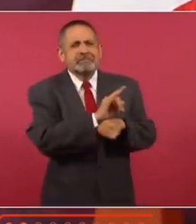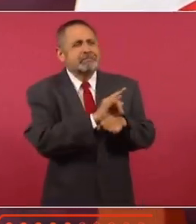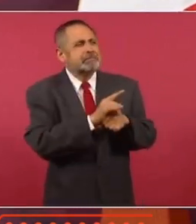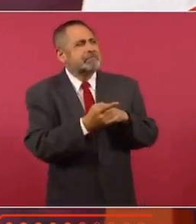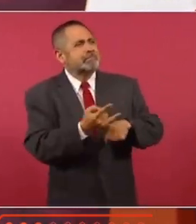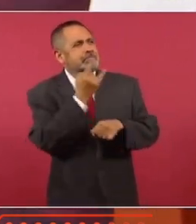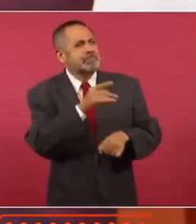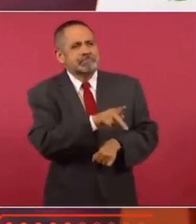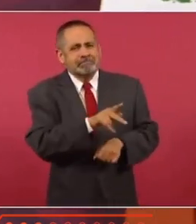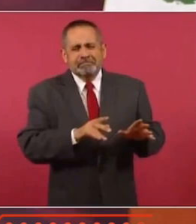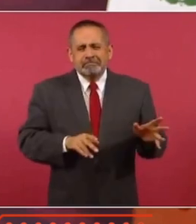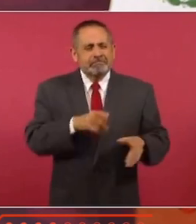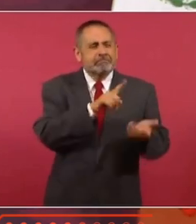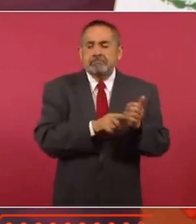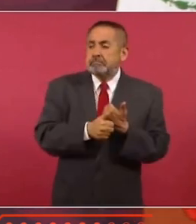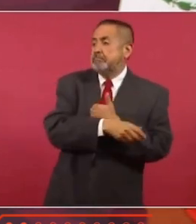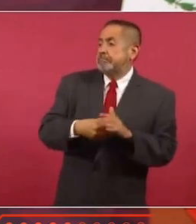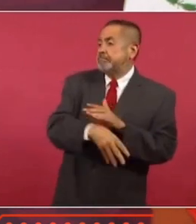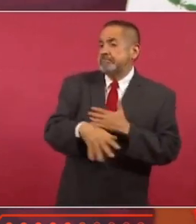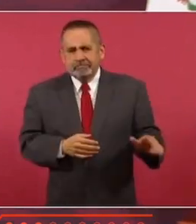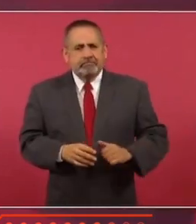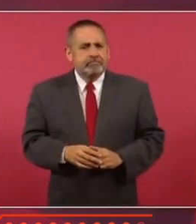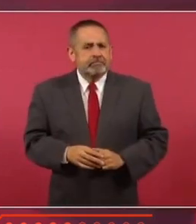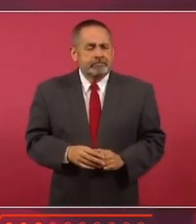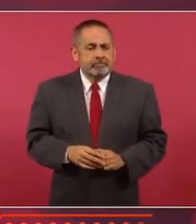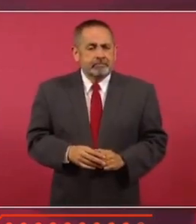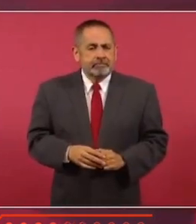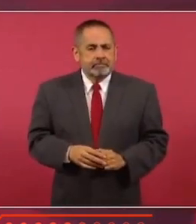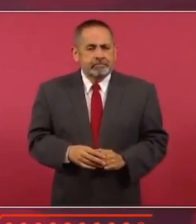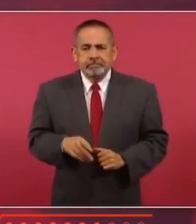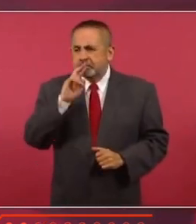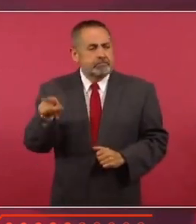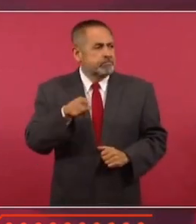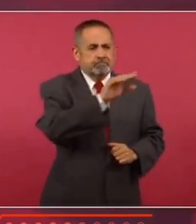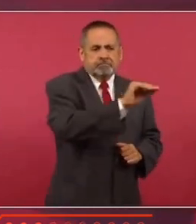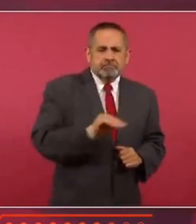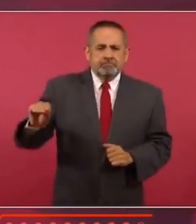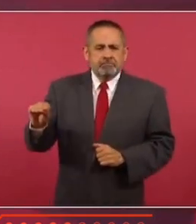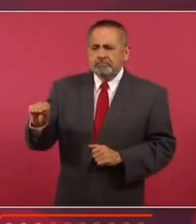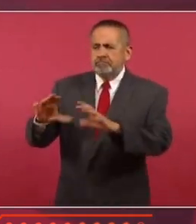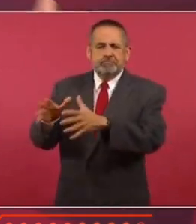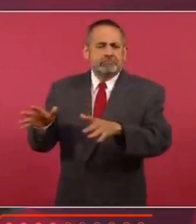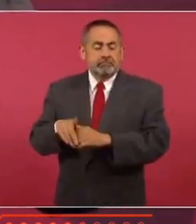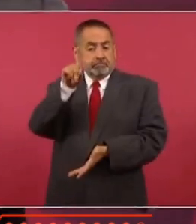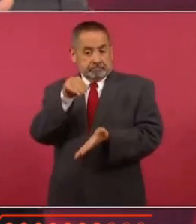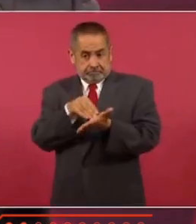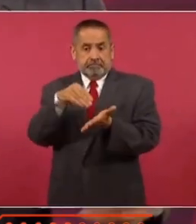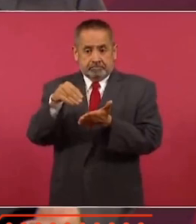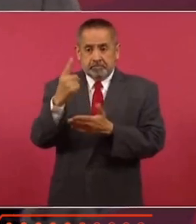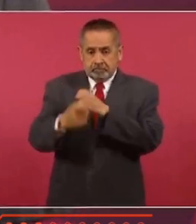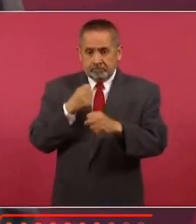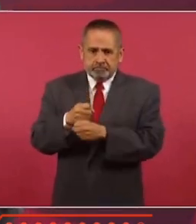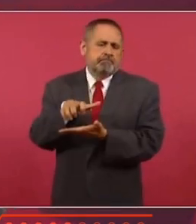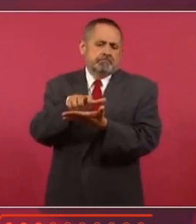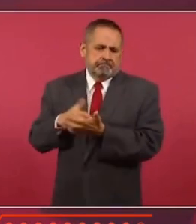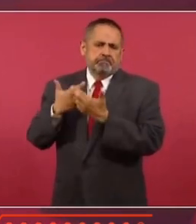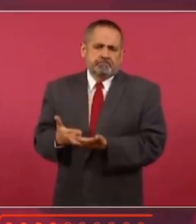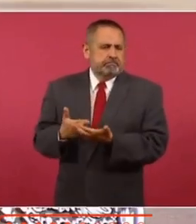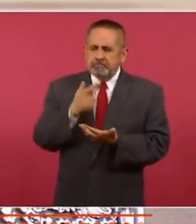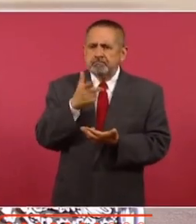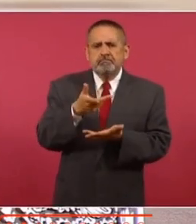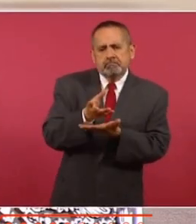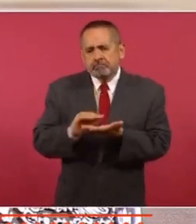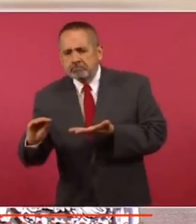neoliberal para encubrir actos de corrupción, tenga esa función y esos 1,000 millones al año se